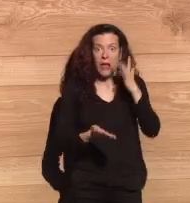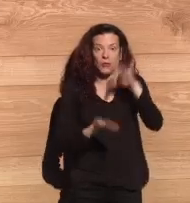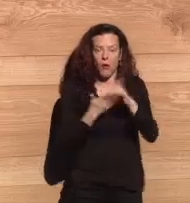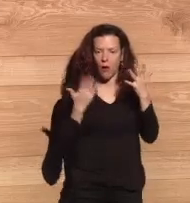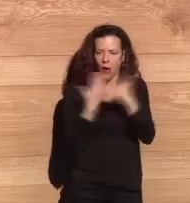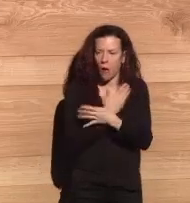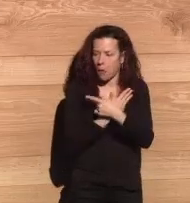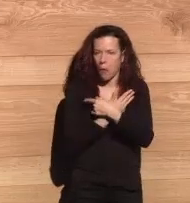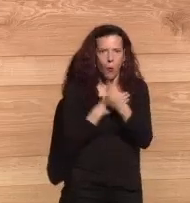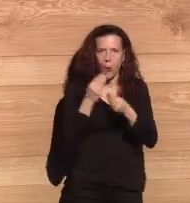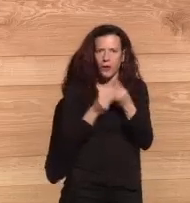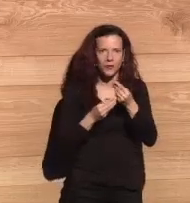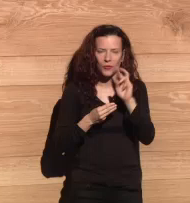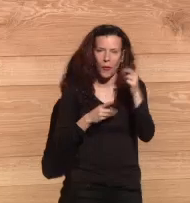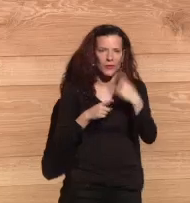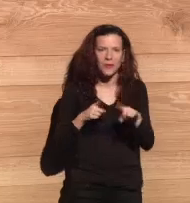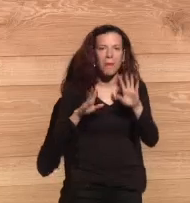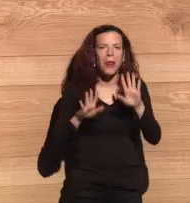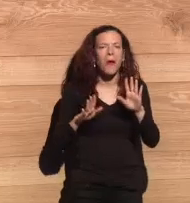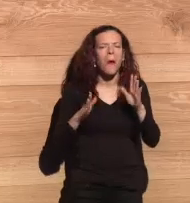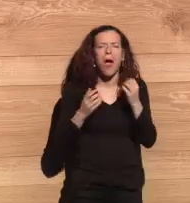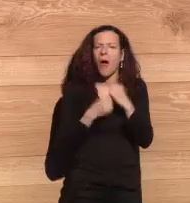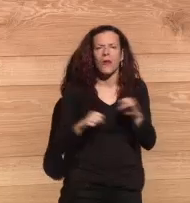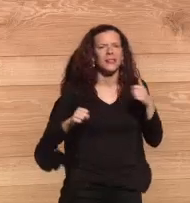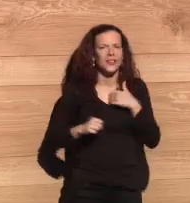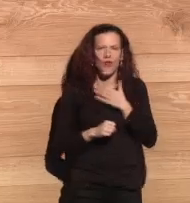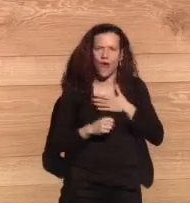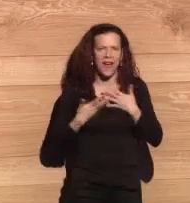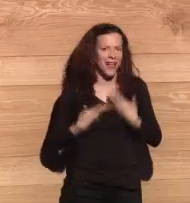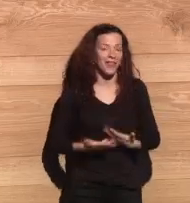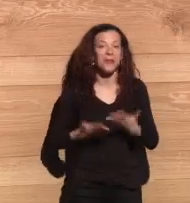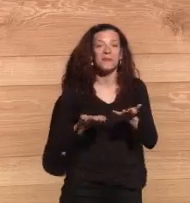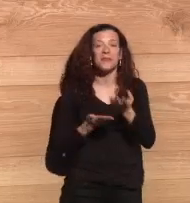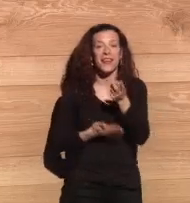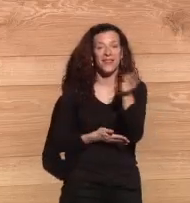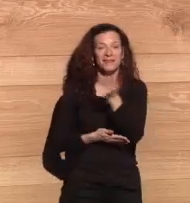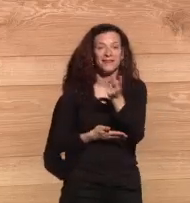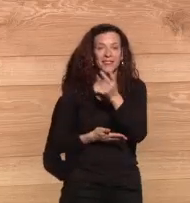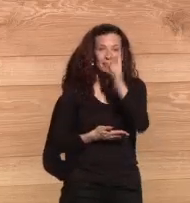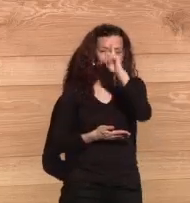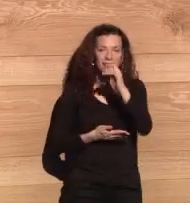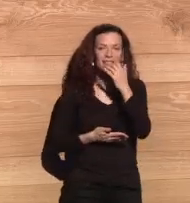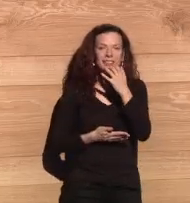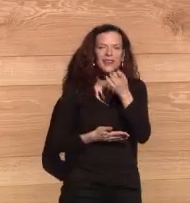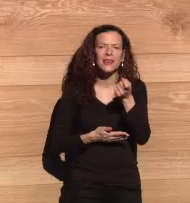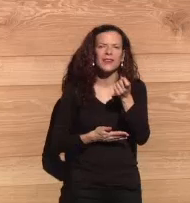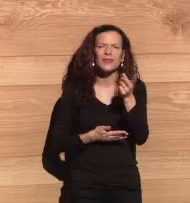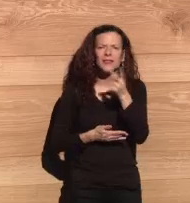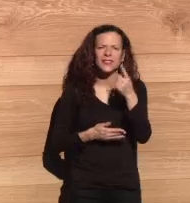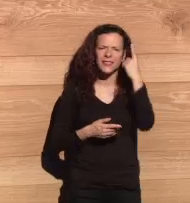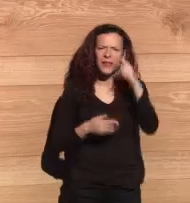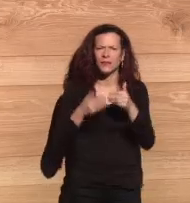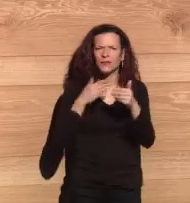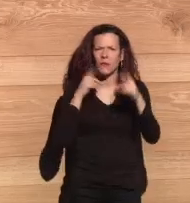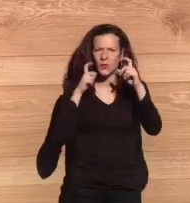lo que pienso que voy a hacer, pero aún así estoy encantada. Y vosotras, en este caso, no sé si sabéis lo que vais a estar